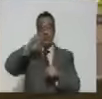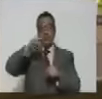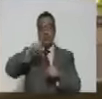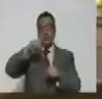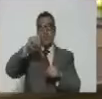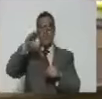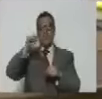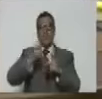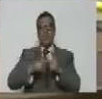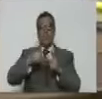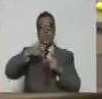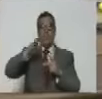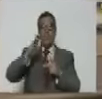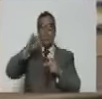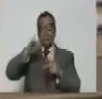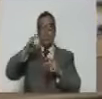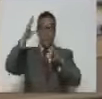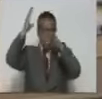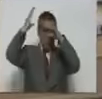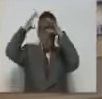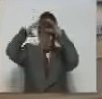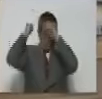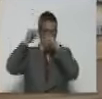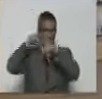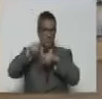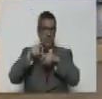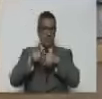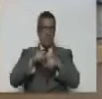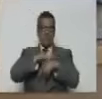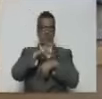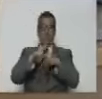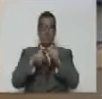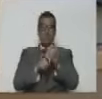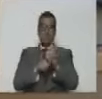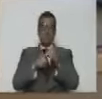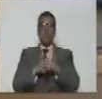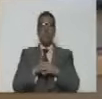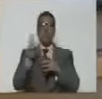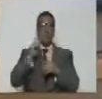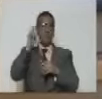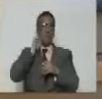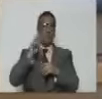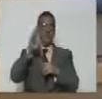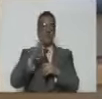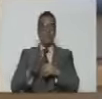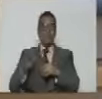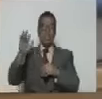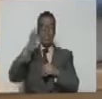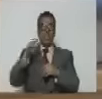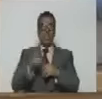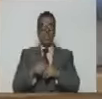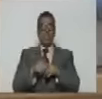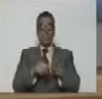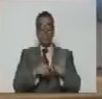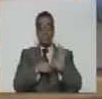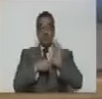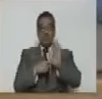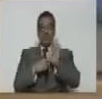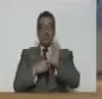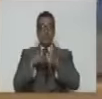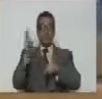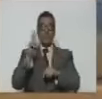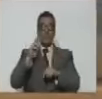Reinaldo José Bolívar como embajador extraordinario y plenipotenciario de la República Bolivariana de Venezuela ante